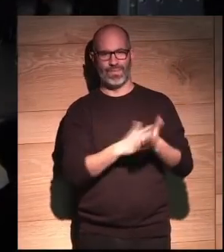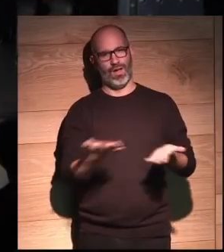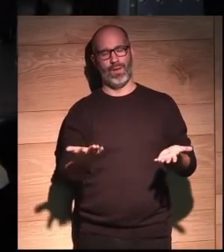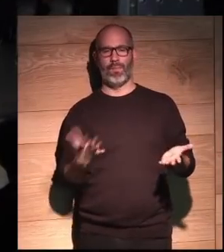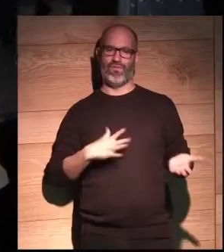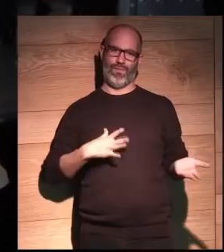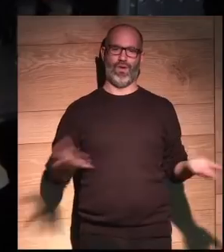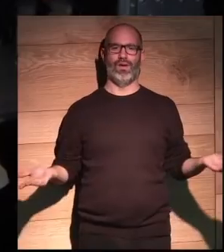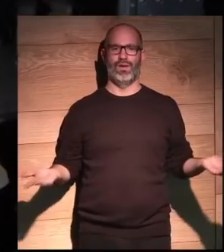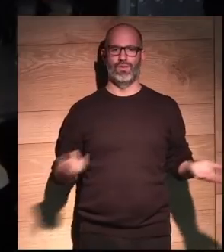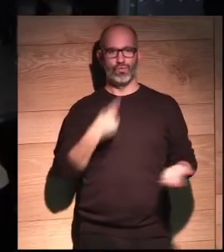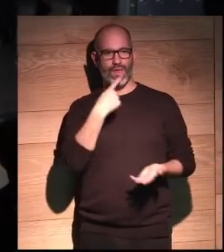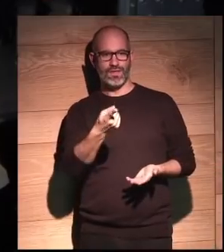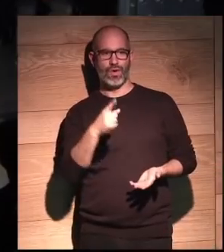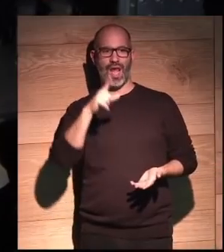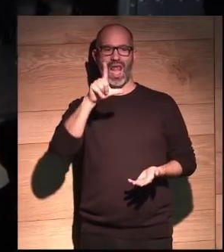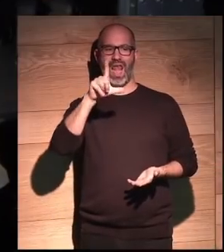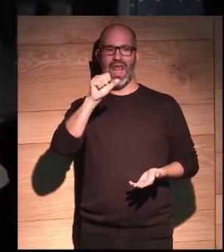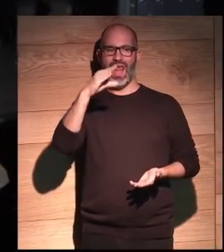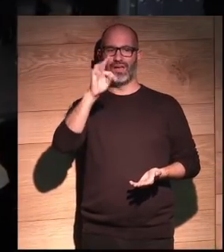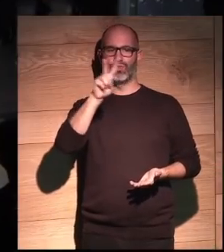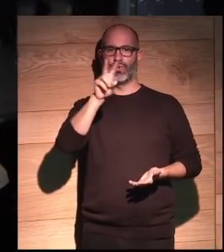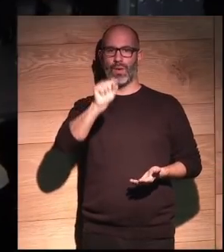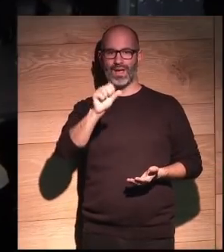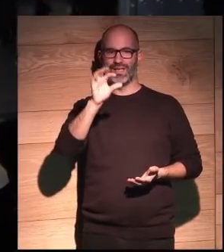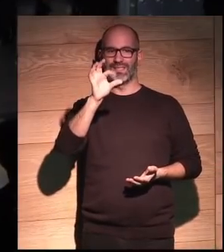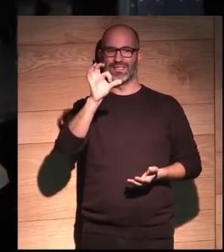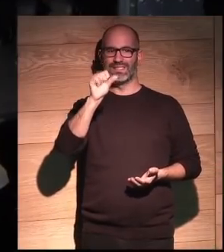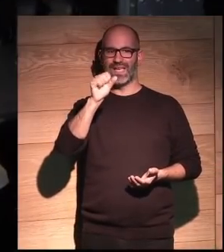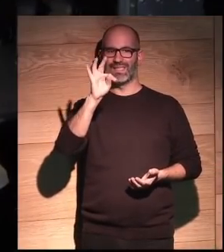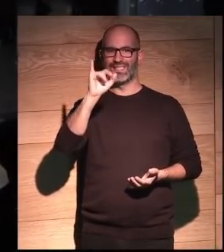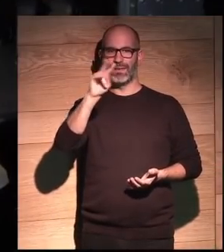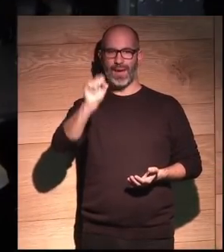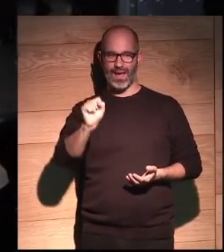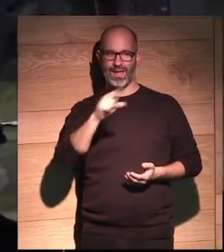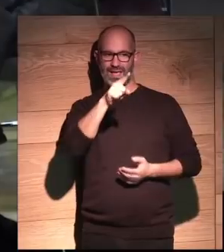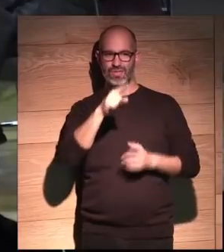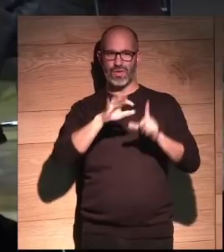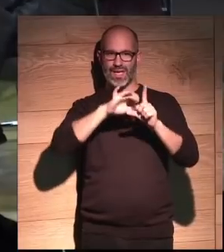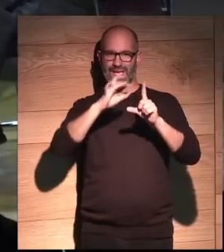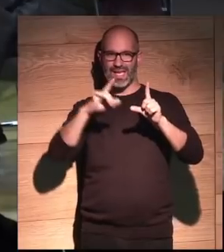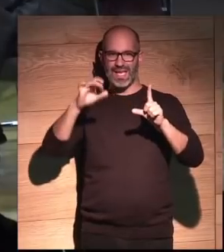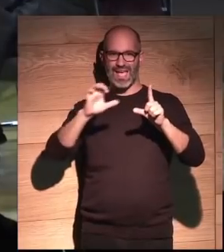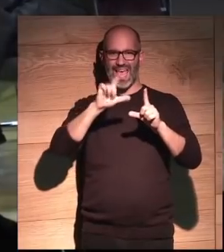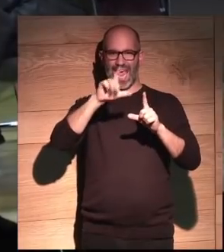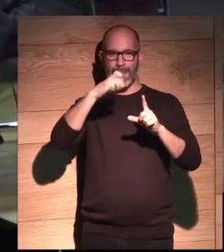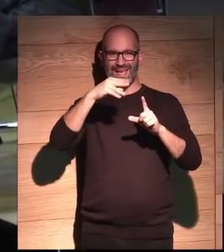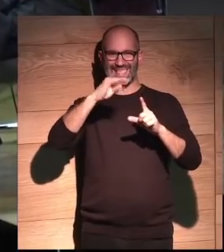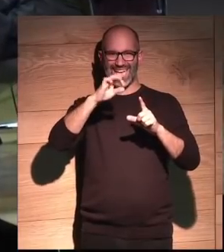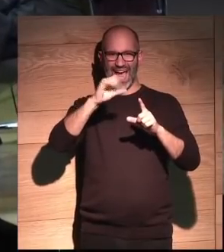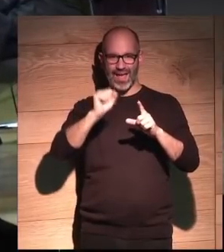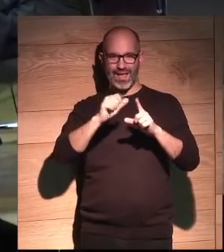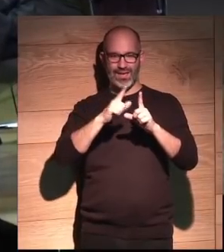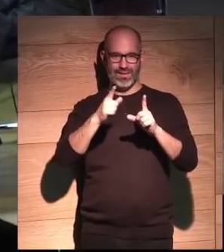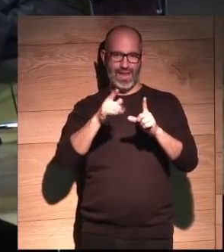jodas. ¿Qué pasa, tío? ¿Has dicho lactuca sativa? Lactuca sativa. No, pero esto es helvética, esta letra. ¿Y qué querías? Estamos en un libro de